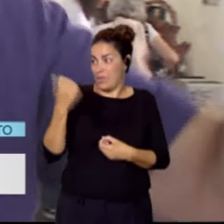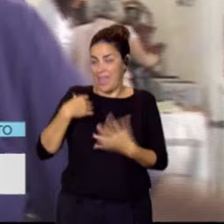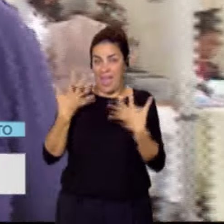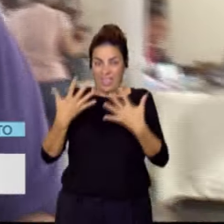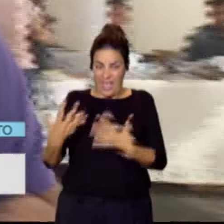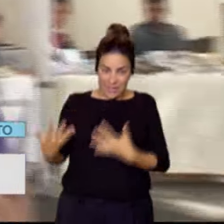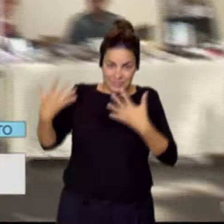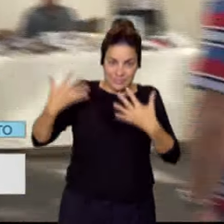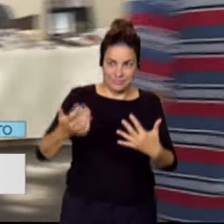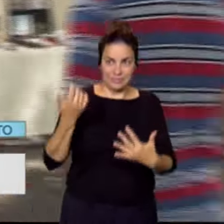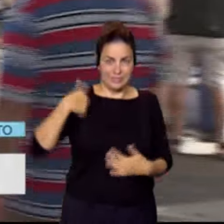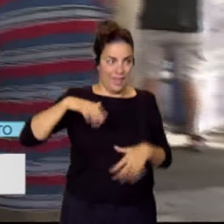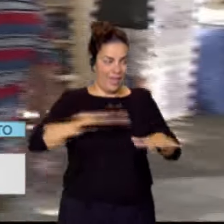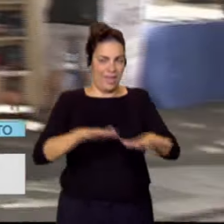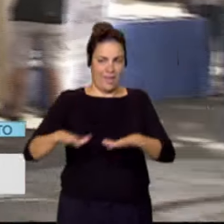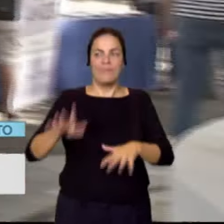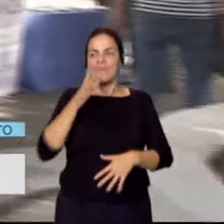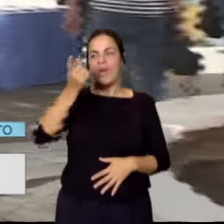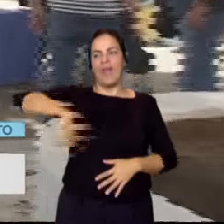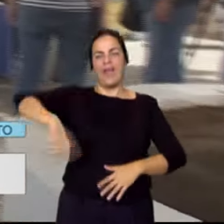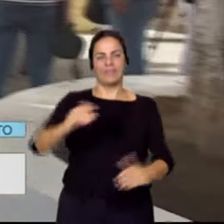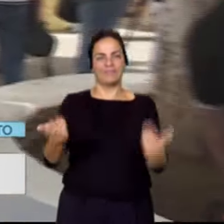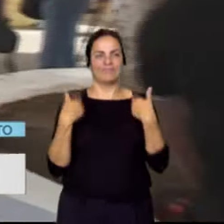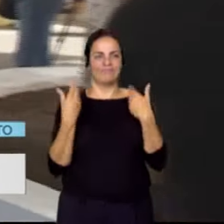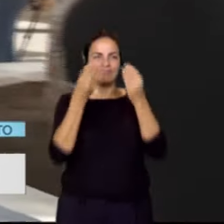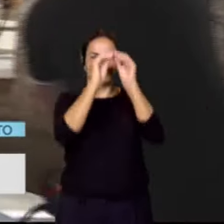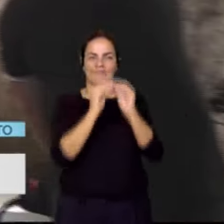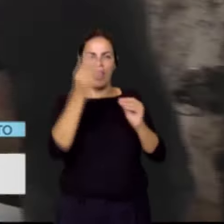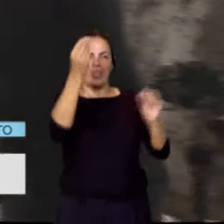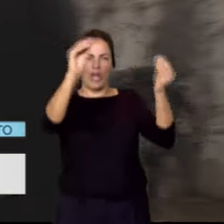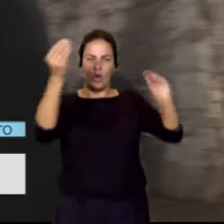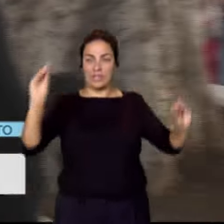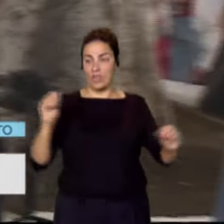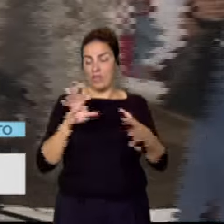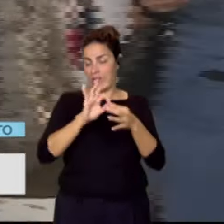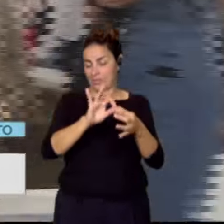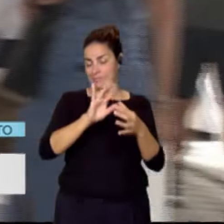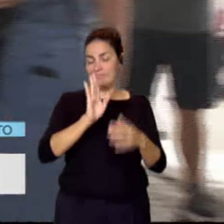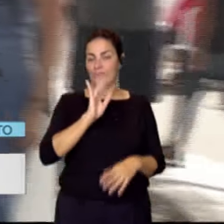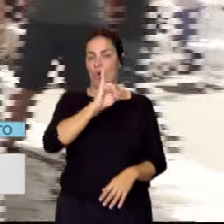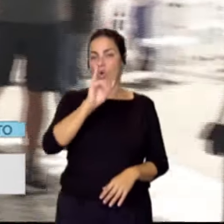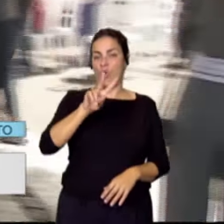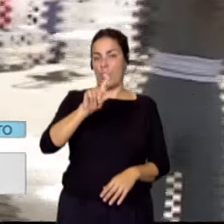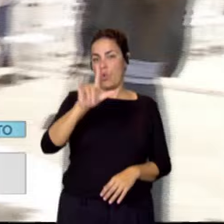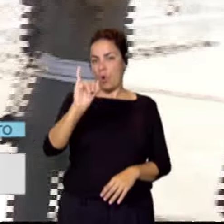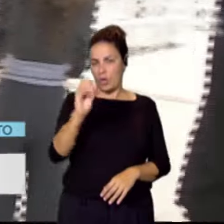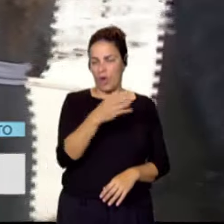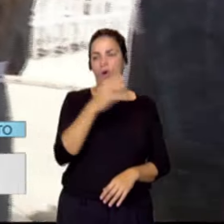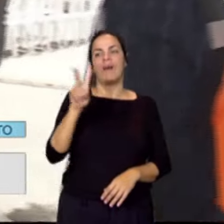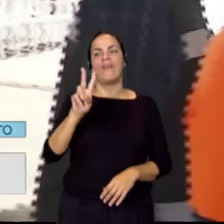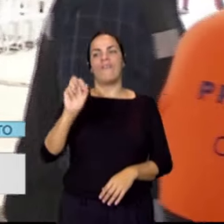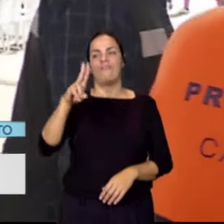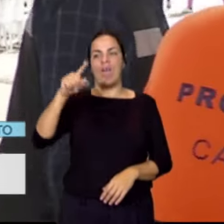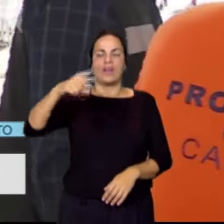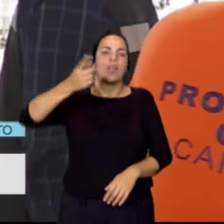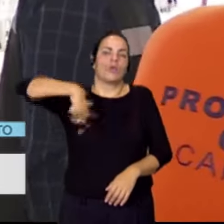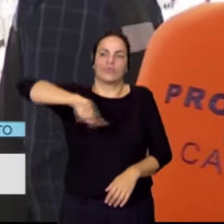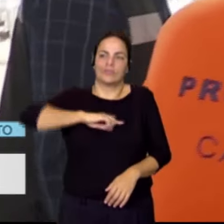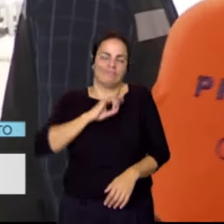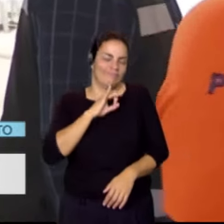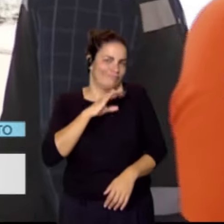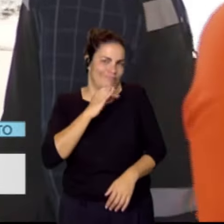elaborado toda esta decoración que tiene que ver con Julio berne y la verdad que estamos muy contentos de este día porque